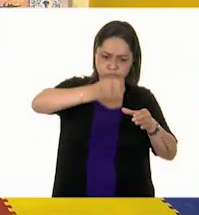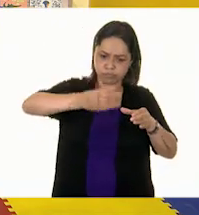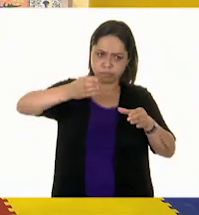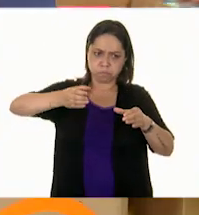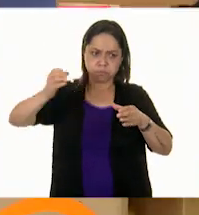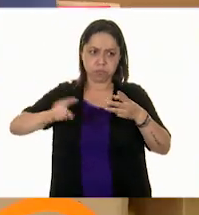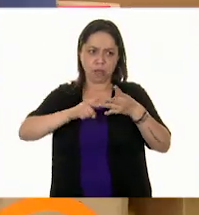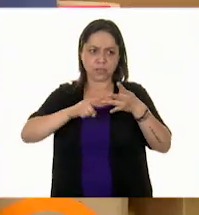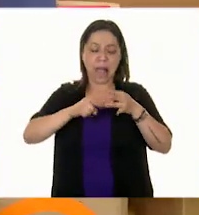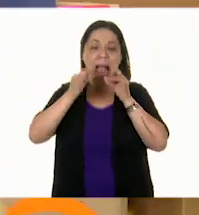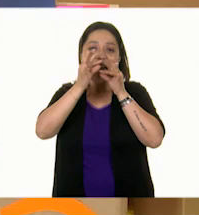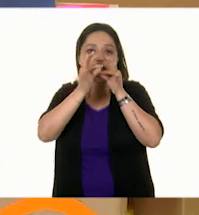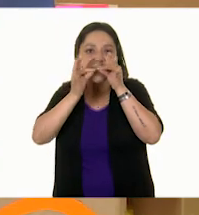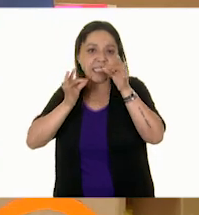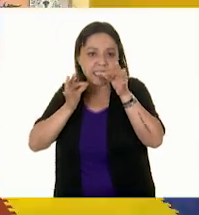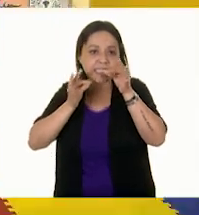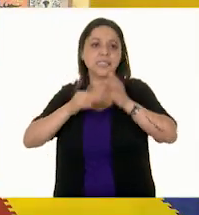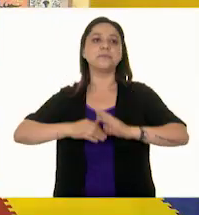Cinta.